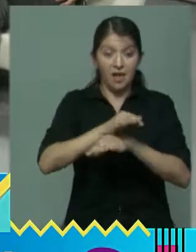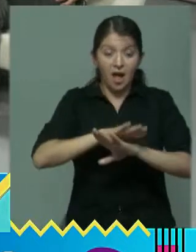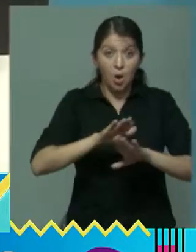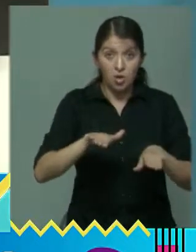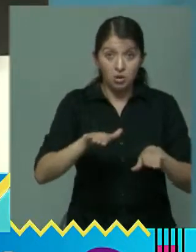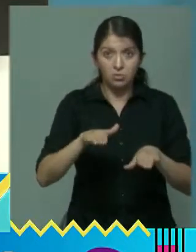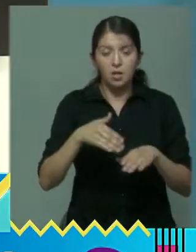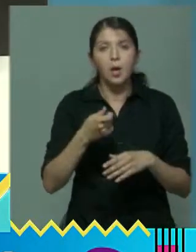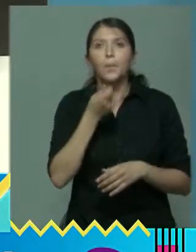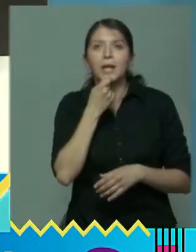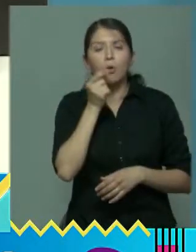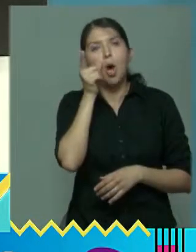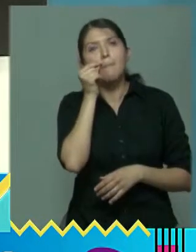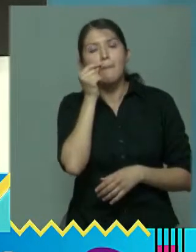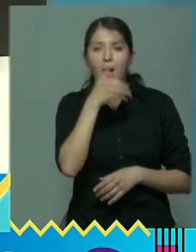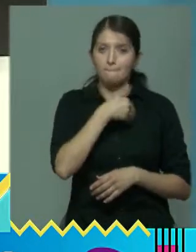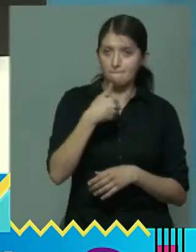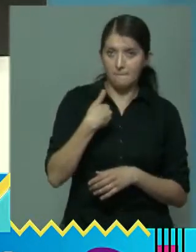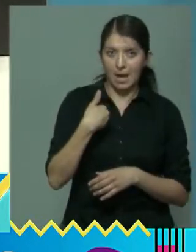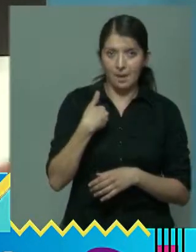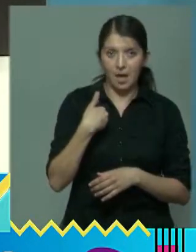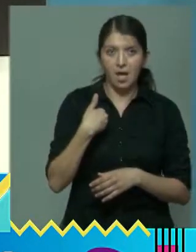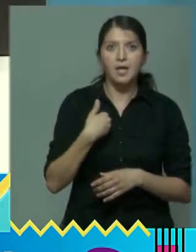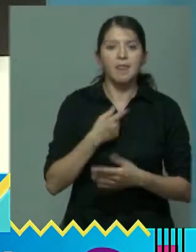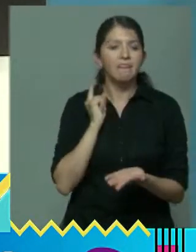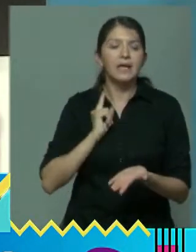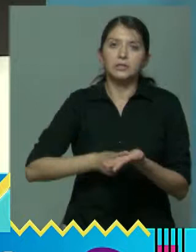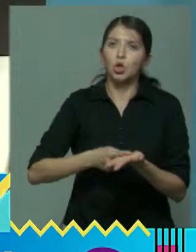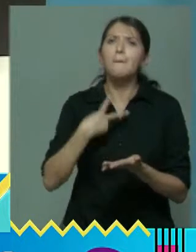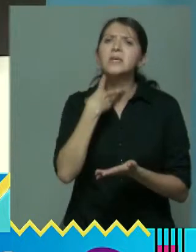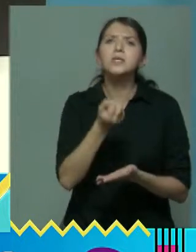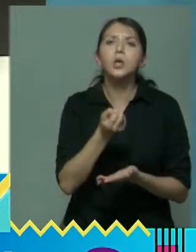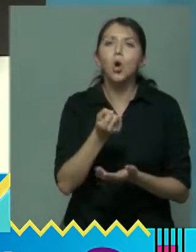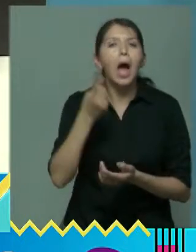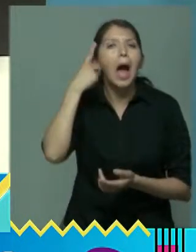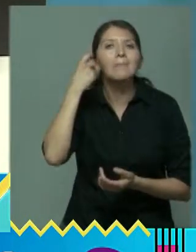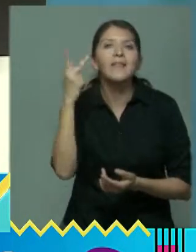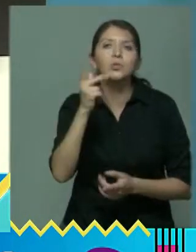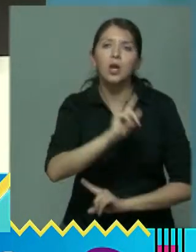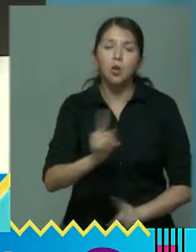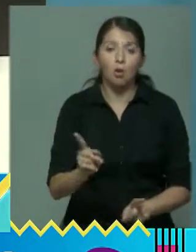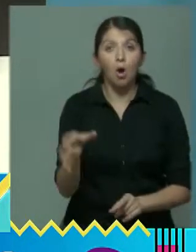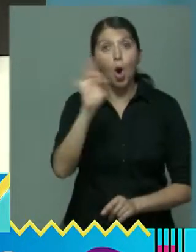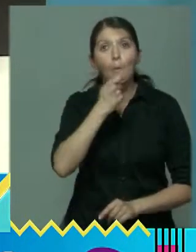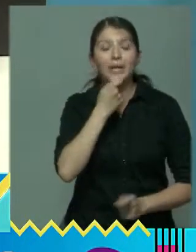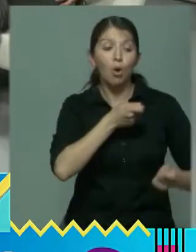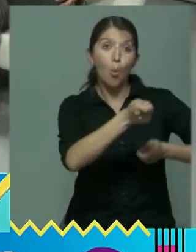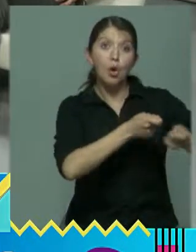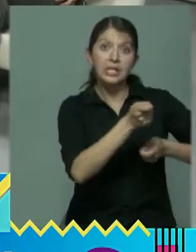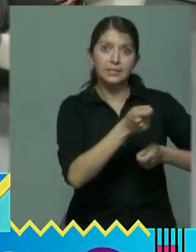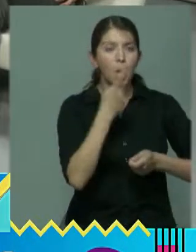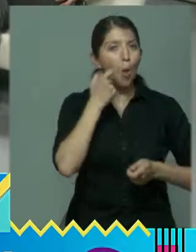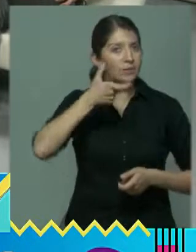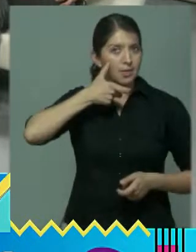que ese chico no vaya, o es un patobica sacándome del boliche porque estoy con mi pareja, ¿no? Entonces también hay que ir a Bueno, ahí das pie para hablar